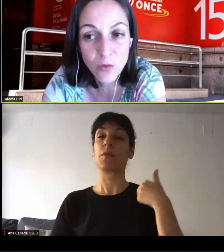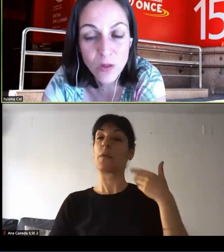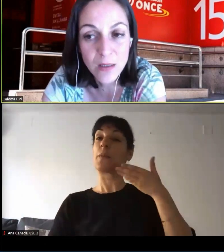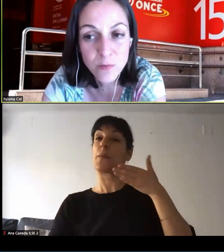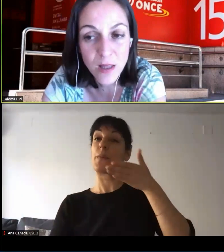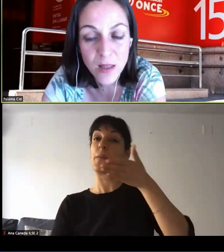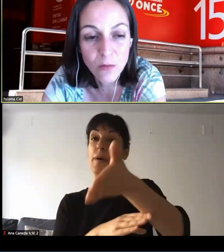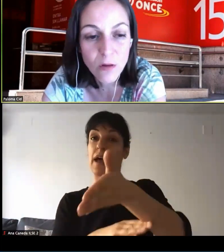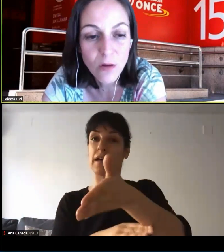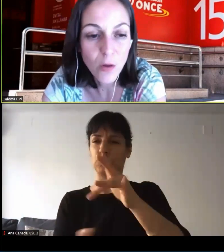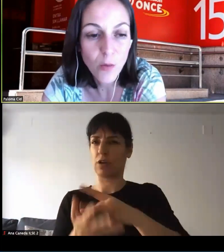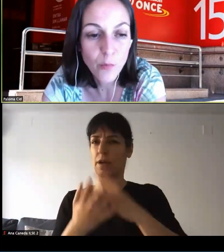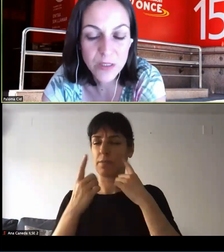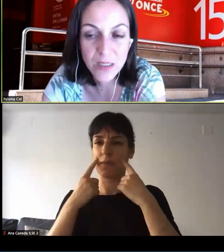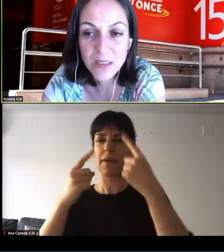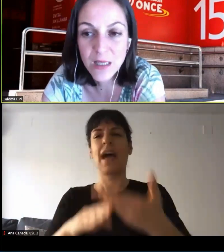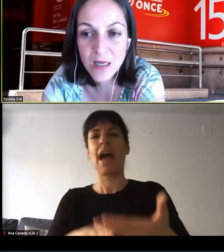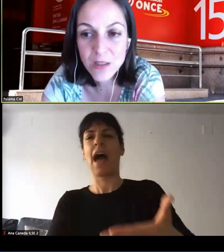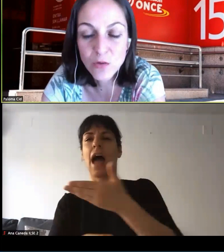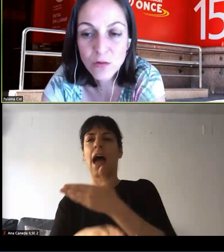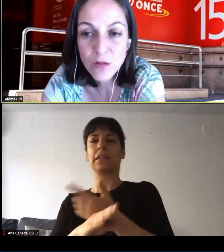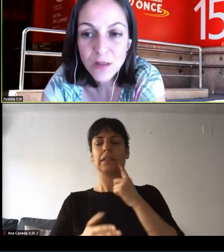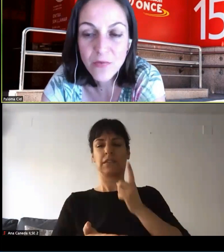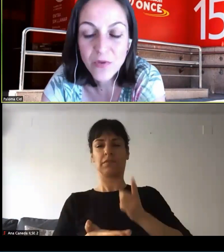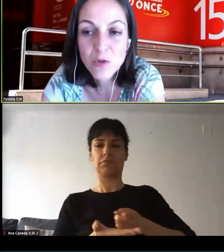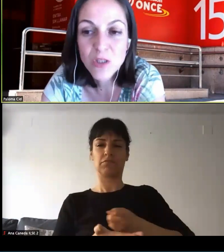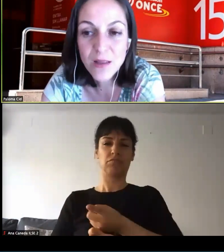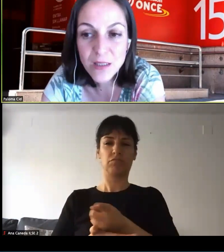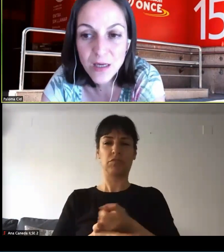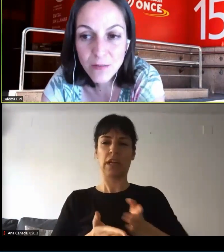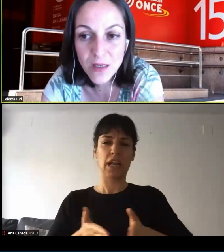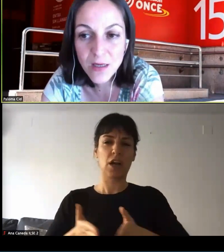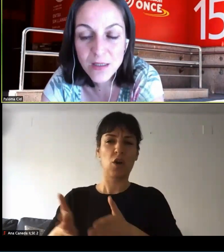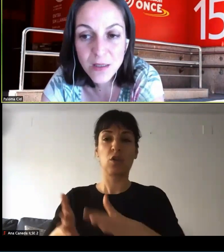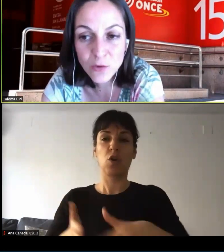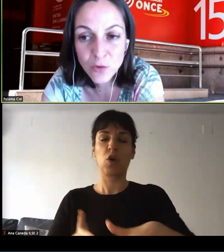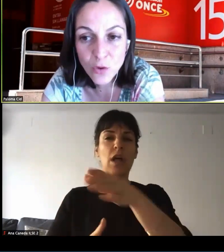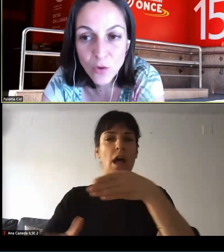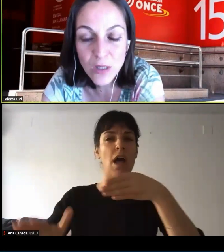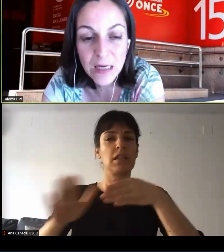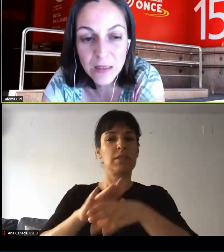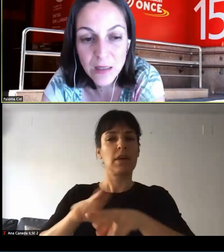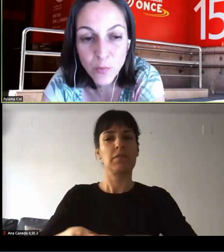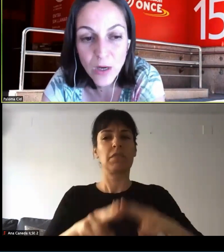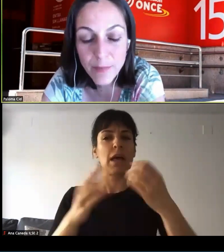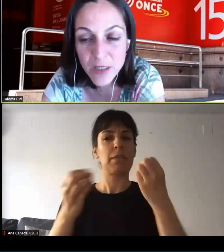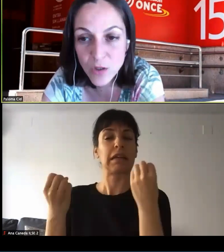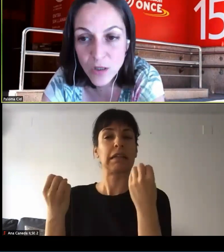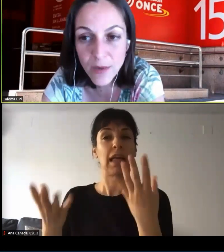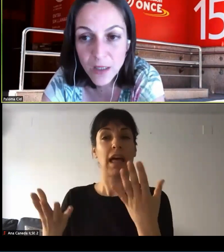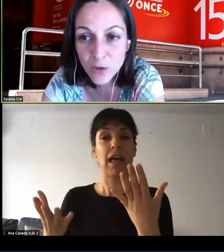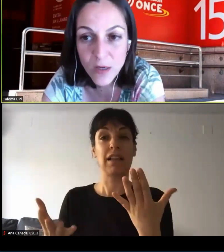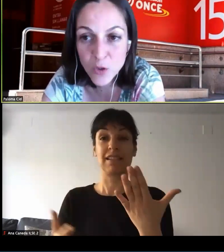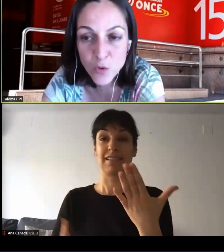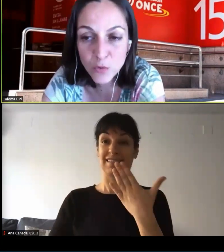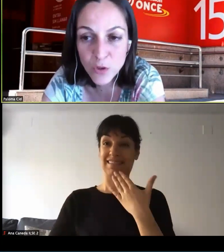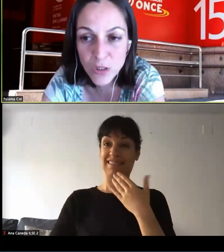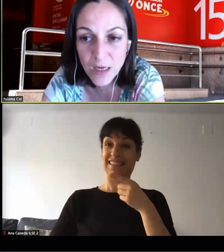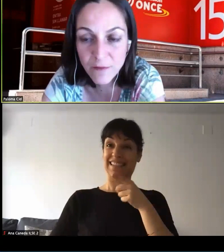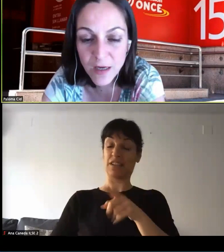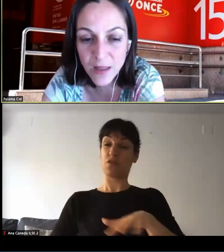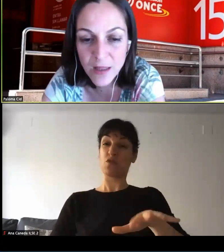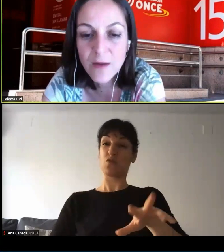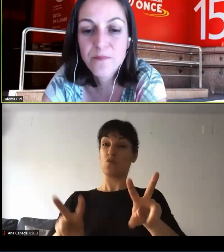recorrido y del espacio, pues en este caso tendremos que describir ese entorno y dar tiempo a la persona para tomar sus puntos